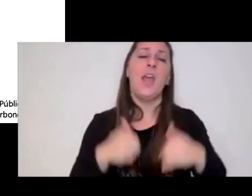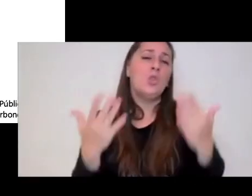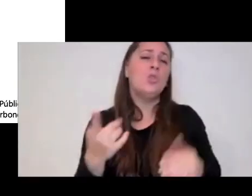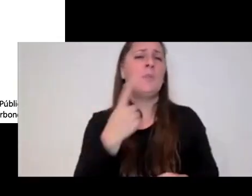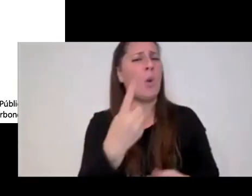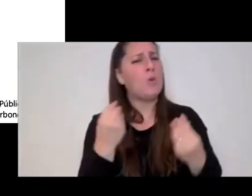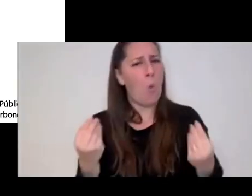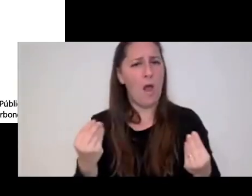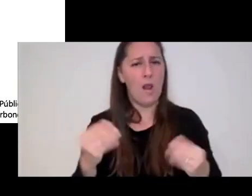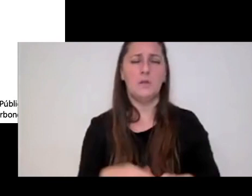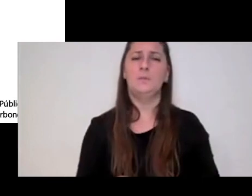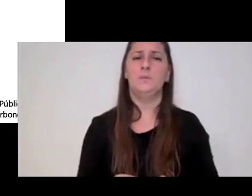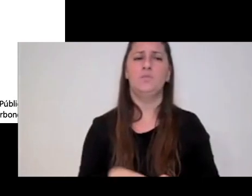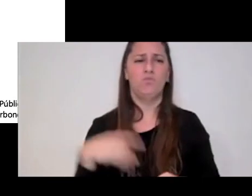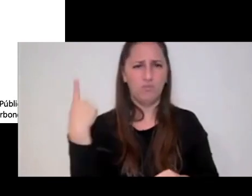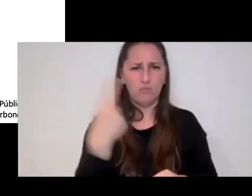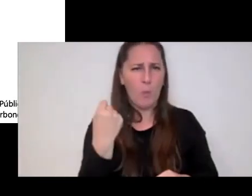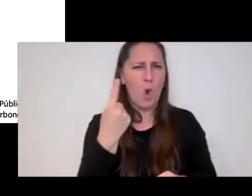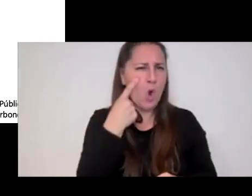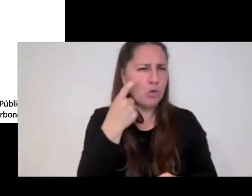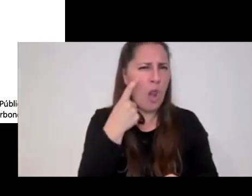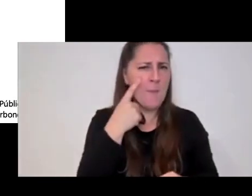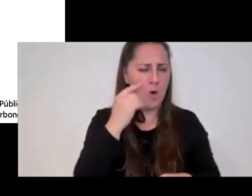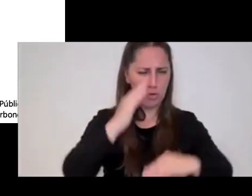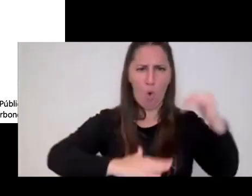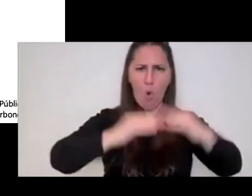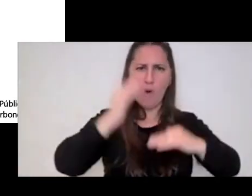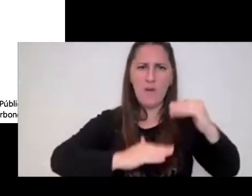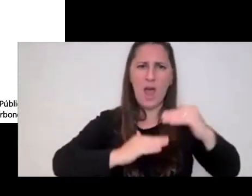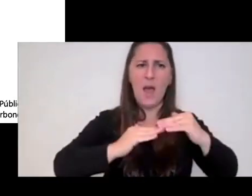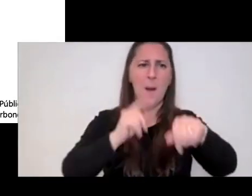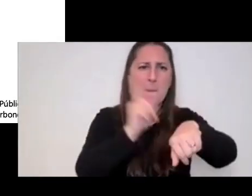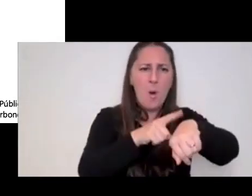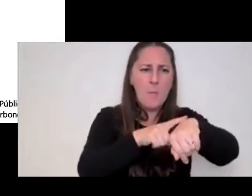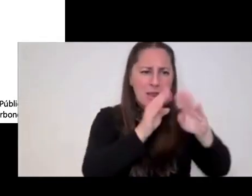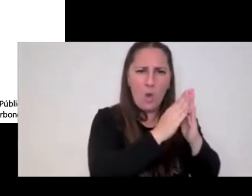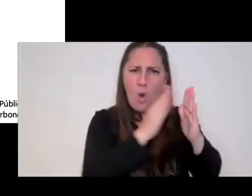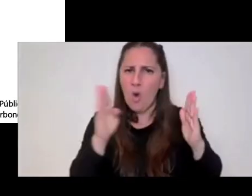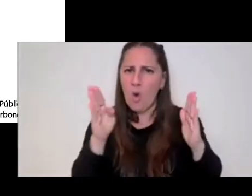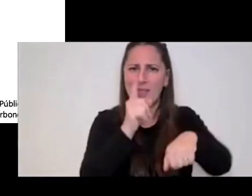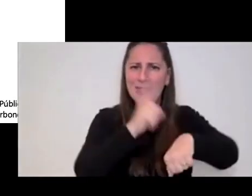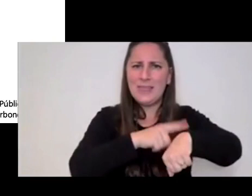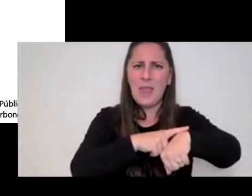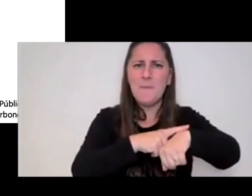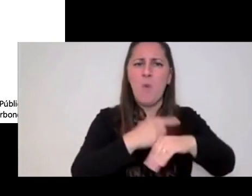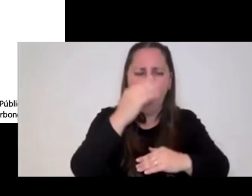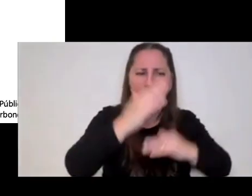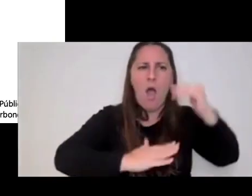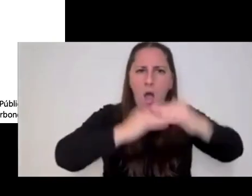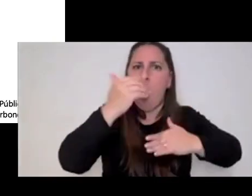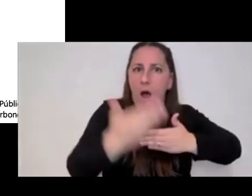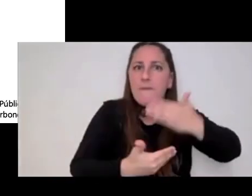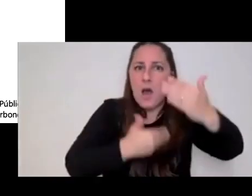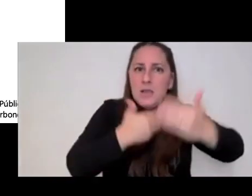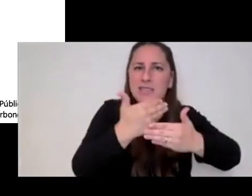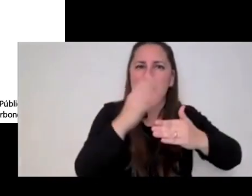¿cómo hacemos para verificar que esa obra a un determinado momento tiene un grado de avance inferior a un